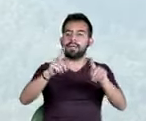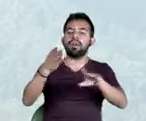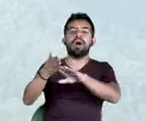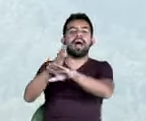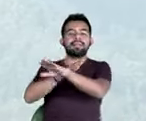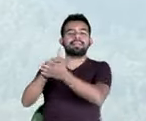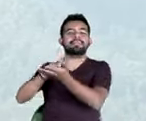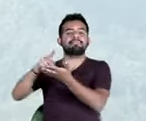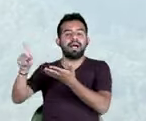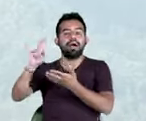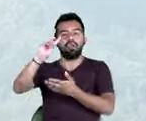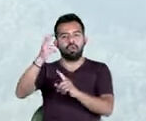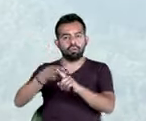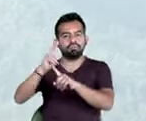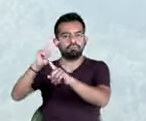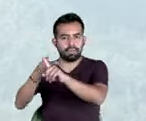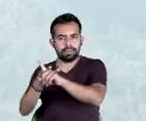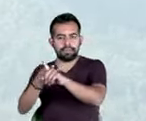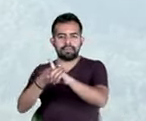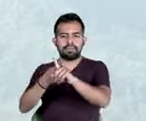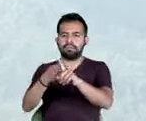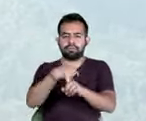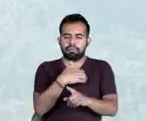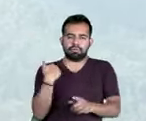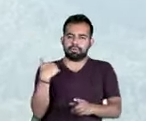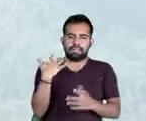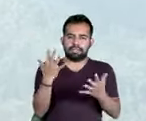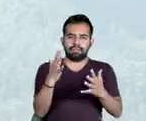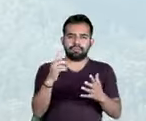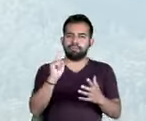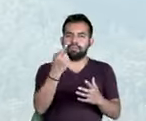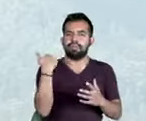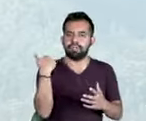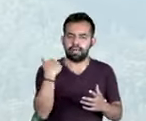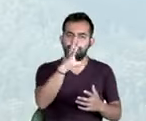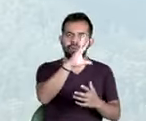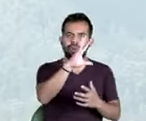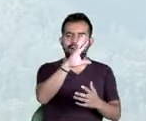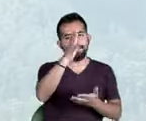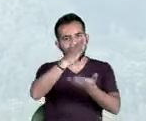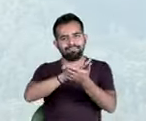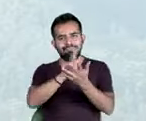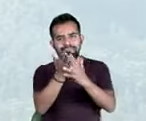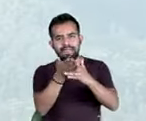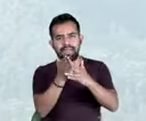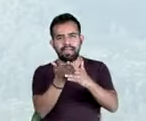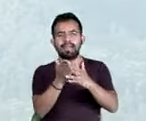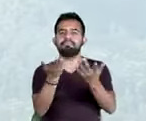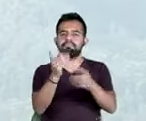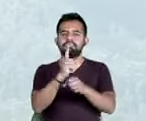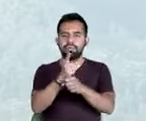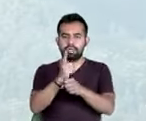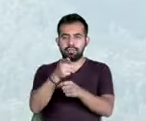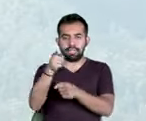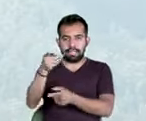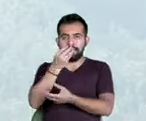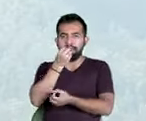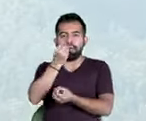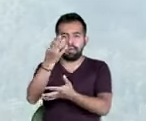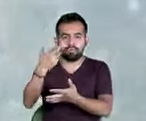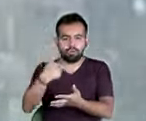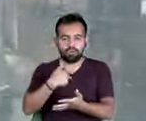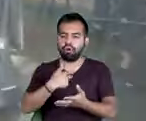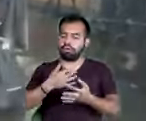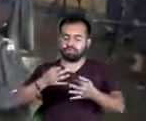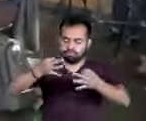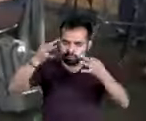se tiene que hacer en 2 meses, no tengo 1 millón de dólares, solo tengo 500 mil. Por lo tanto, esta información al día de hoy no es una información de la cual yo les pueda dar